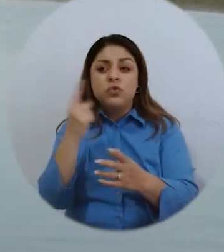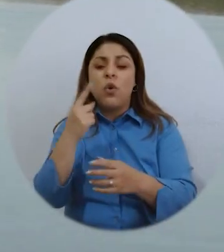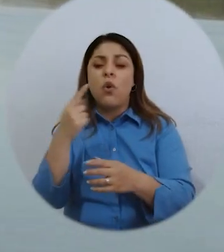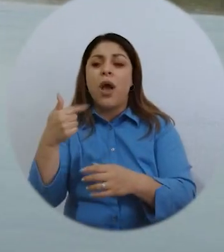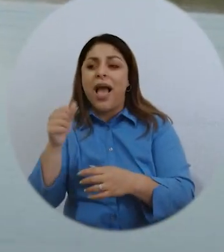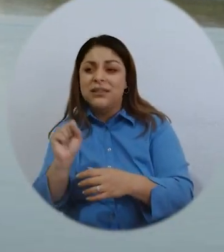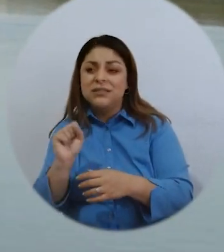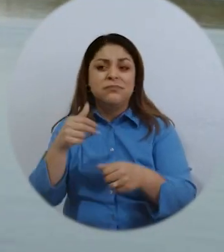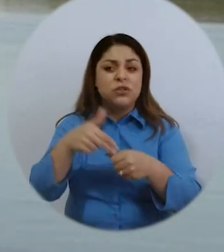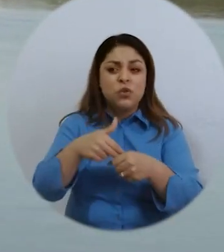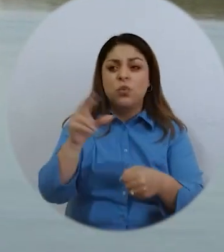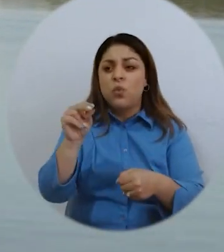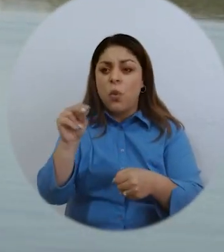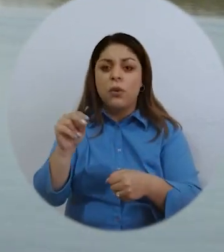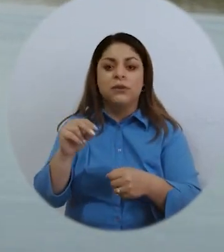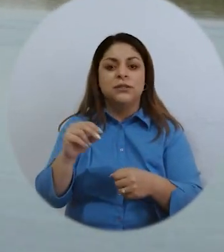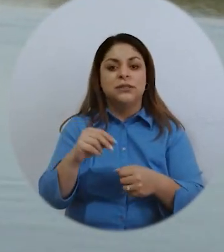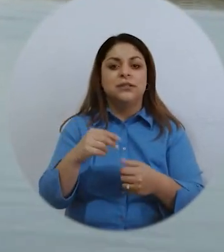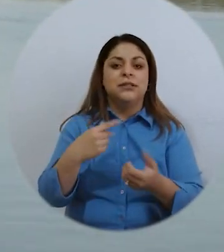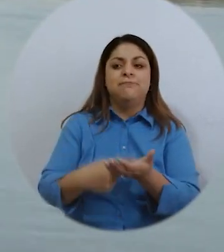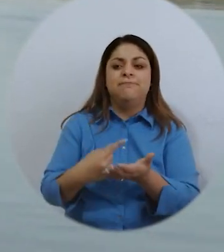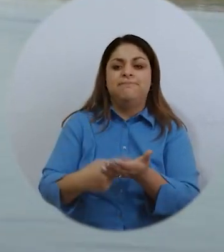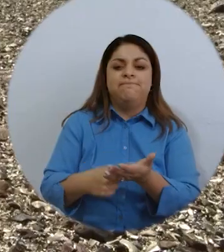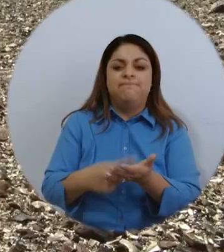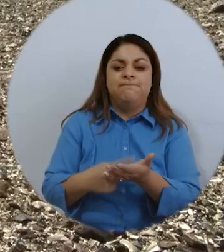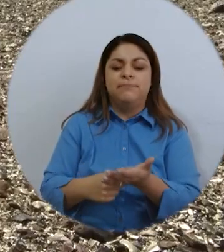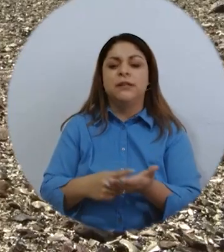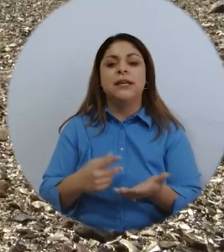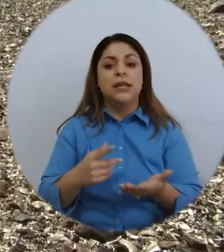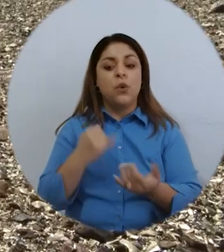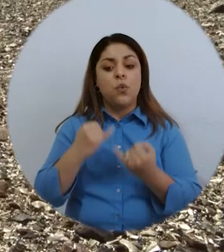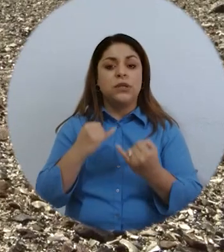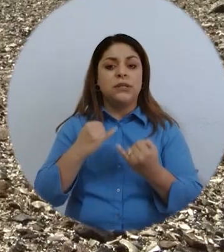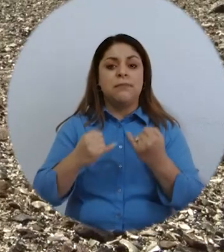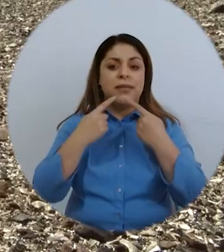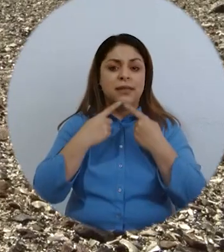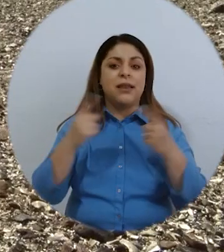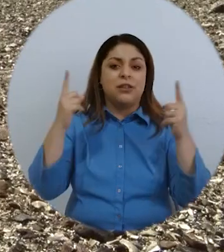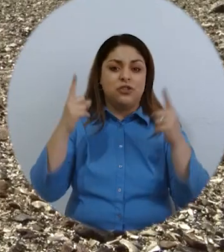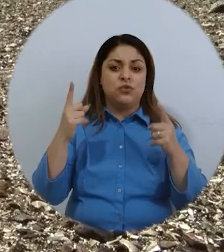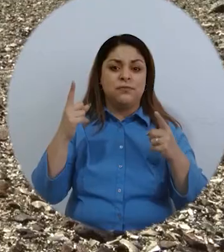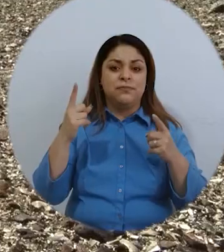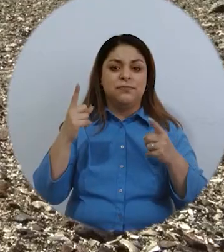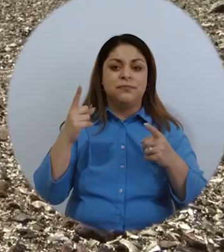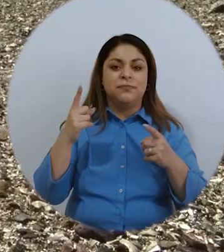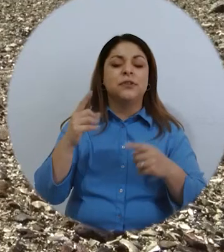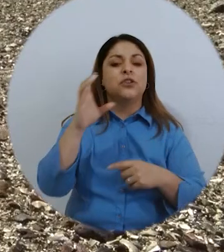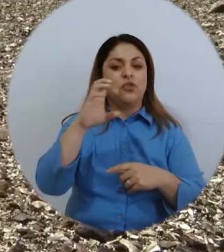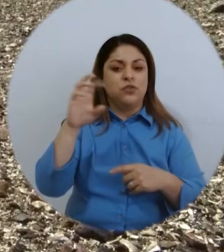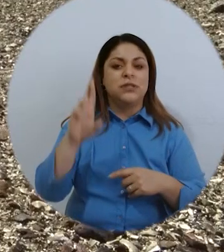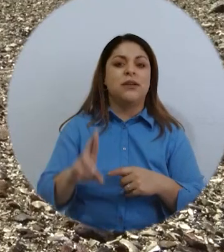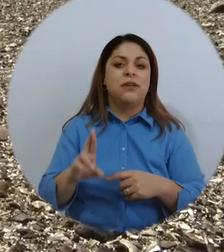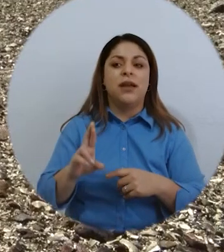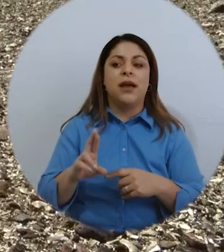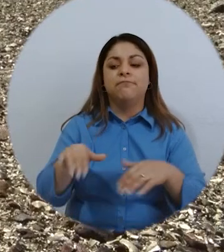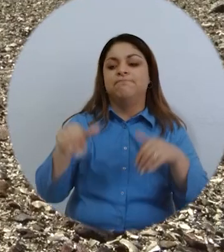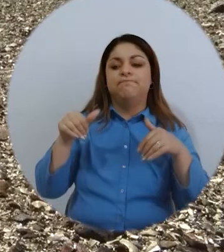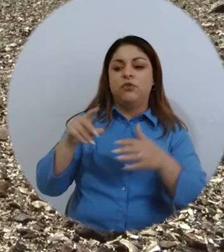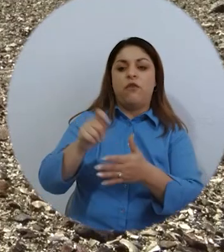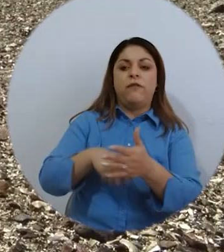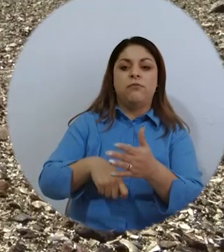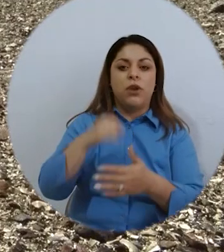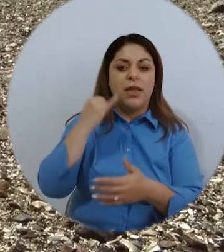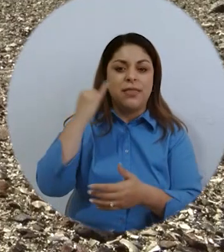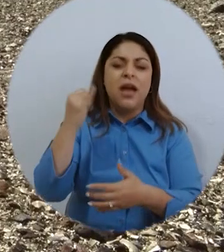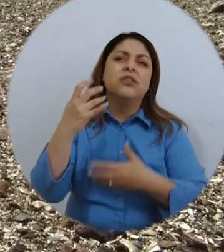en el mundo, la iniciativa BOGA, y en la última declaración de esa iniciativa, en las cumbres estas de cambio climático, Costa Rica no